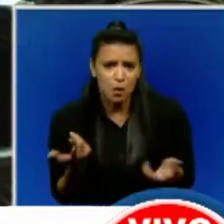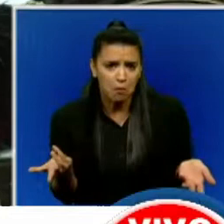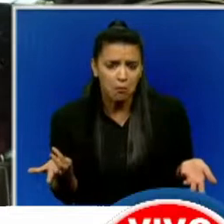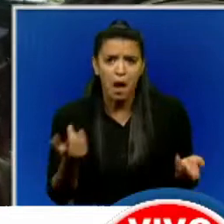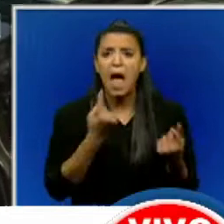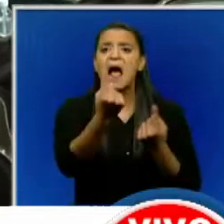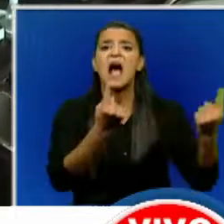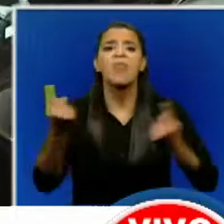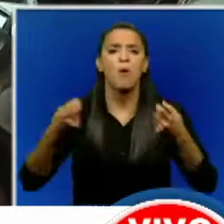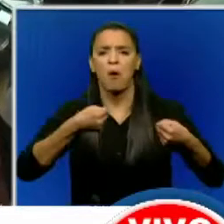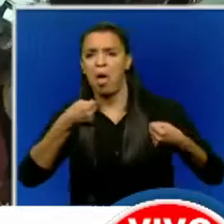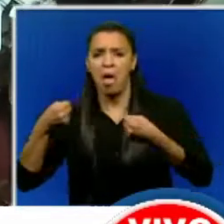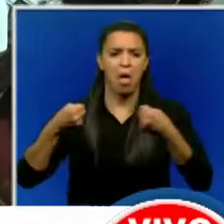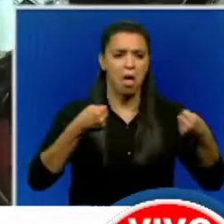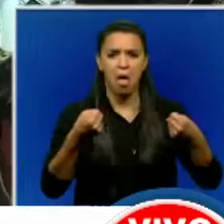cada uno tironea